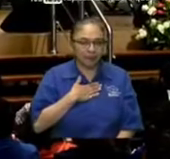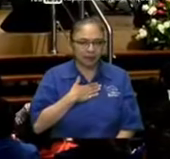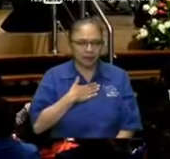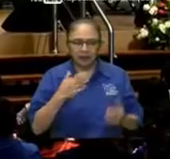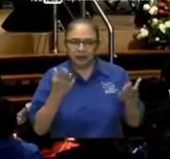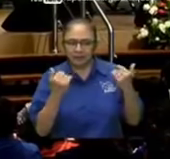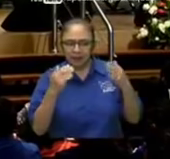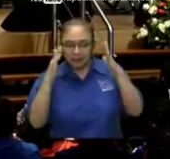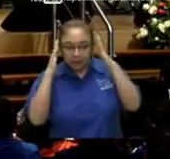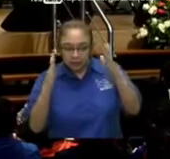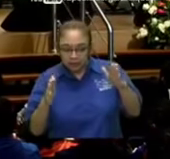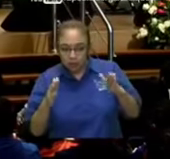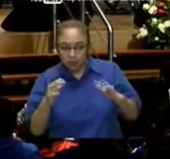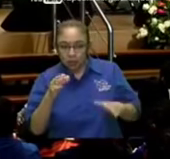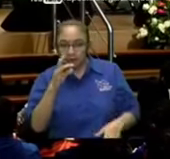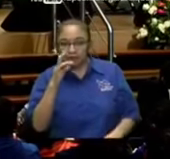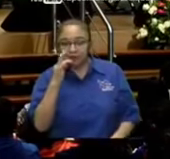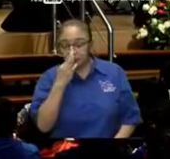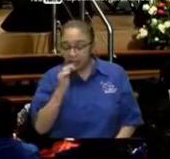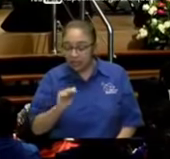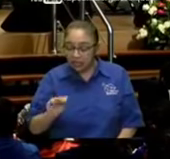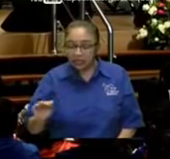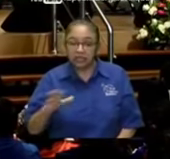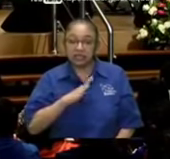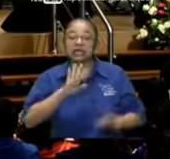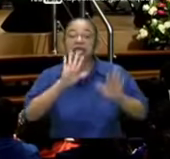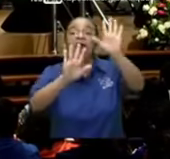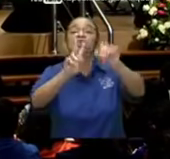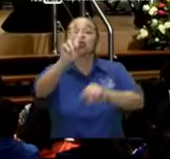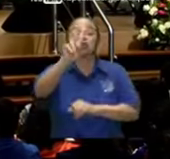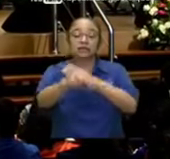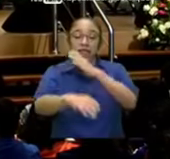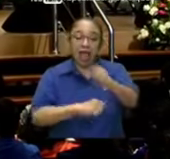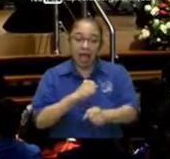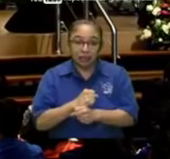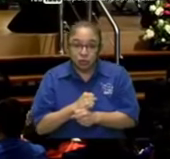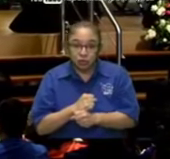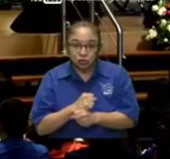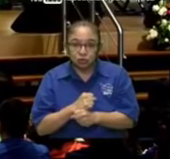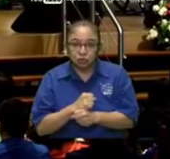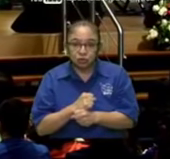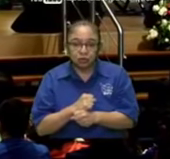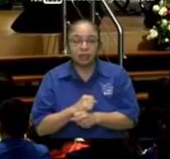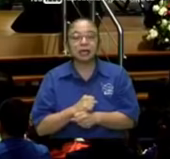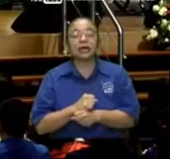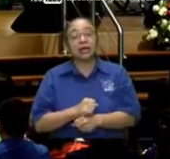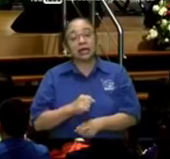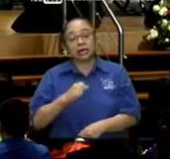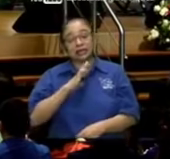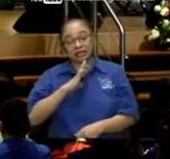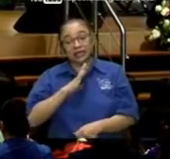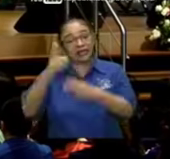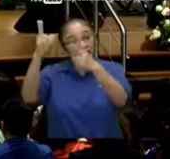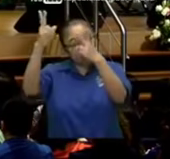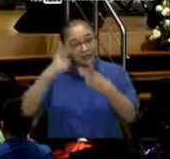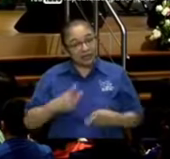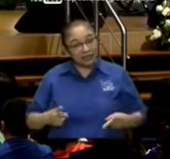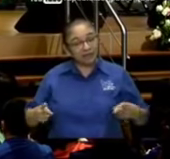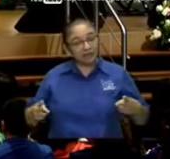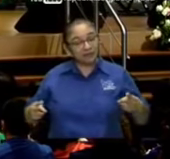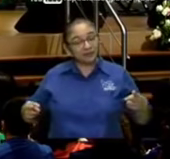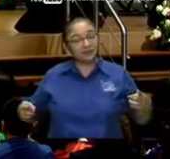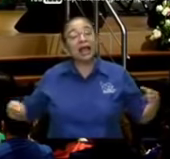años. Tenían que resucitar a una niña de 12 años. Tiene que venir el renuevo de la